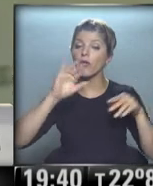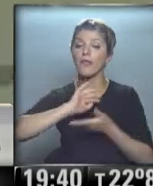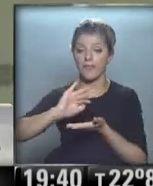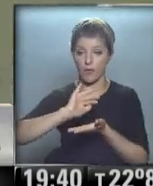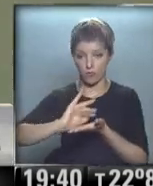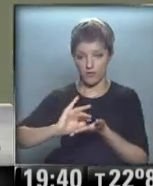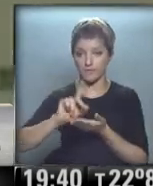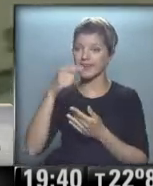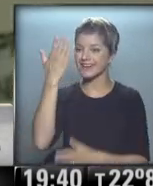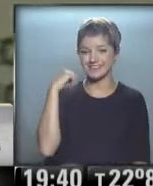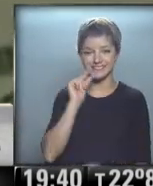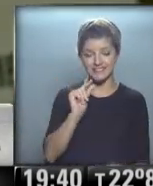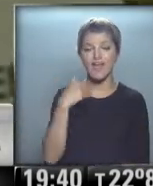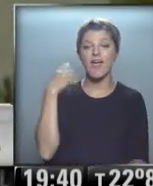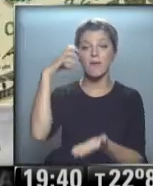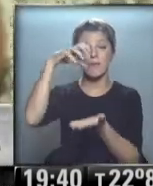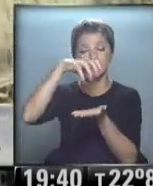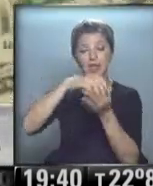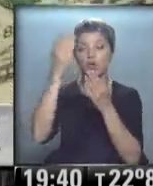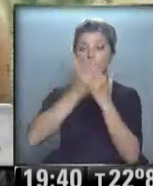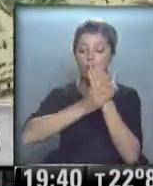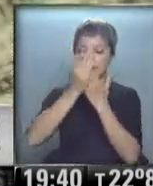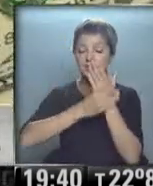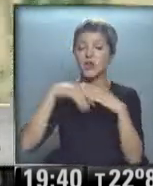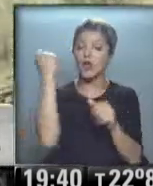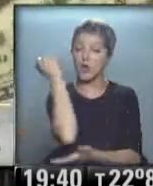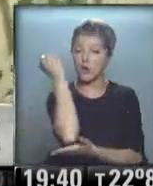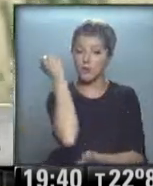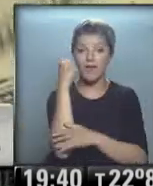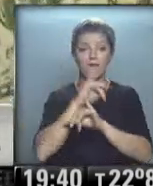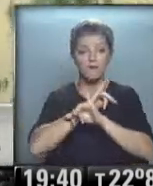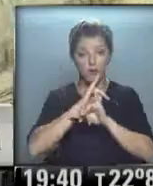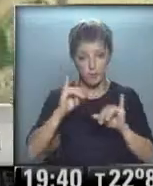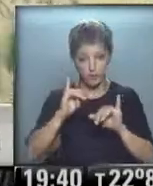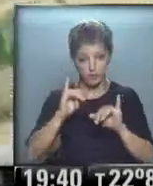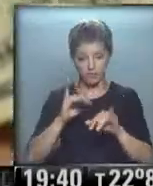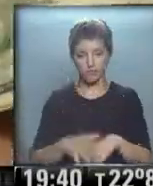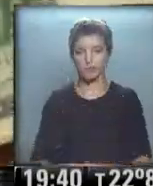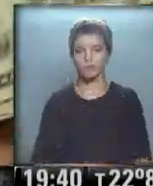Así lo acaba de informar el Ministerio de Economía a través del subsecretario legal de esa cartera.